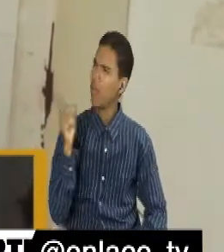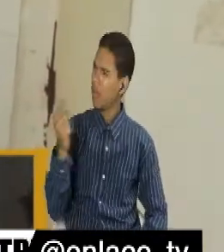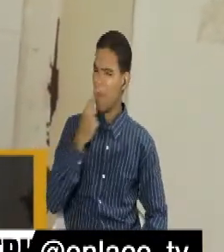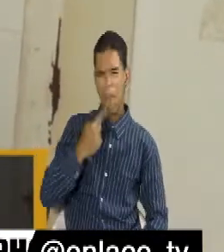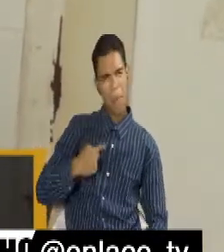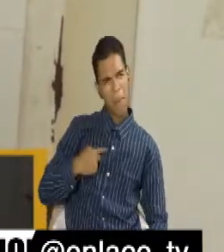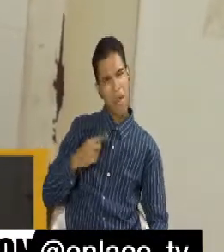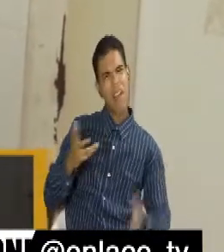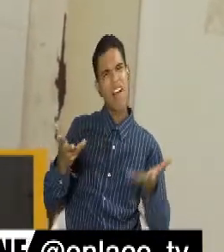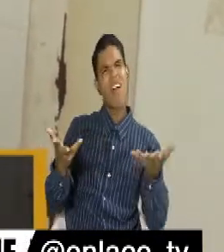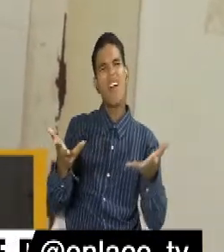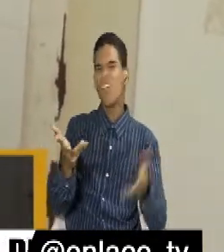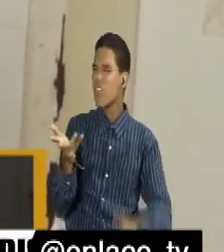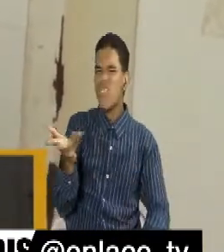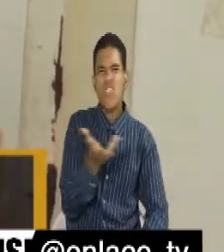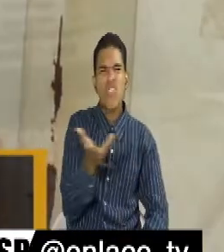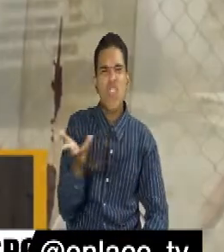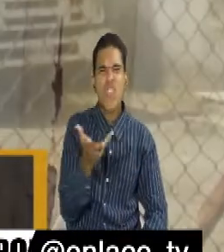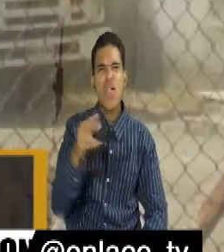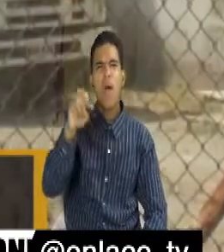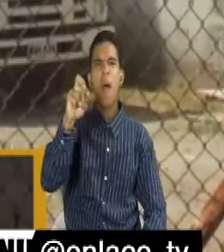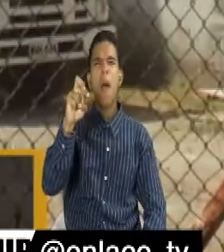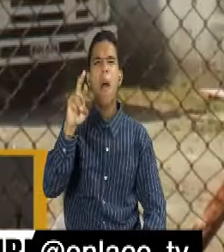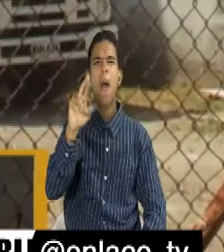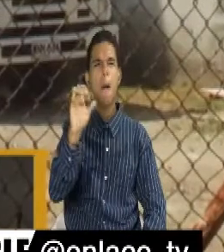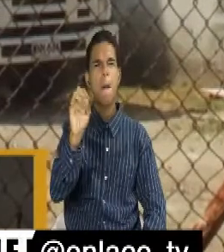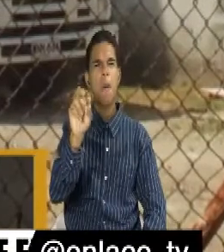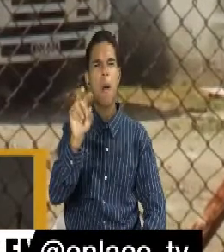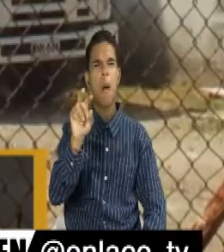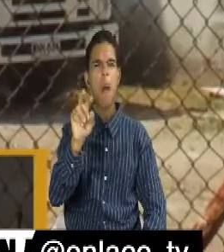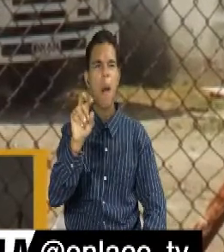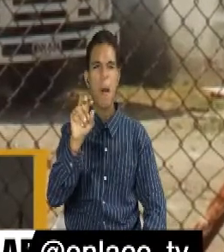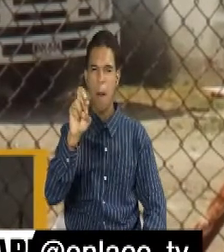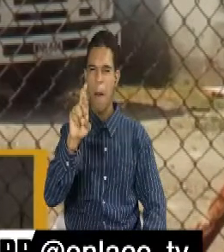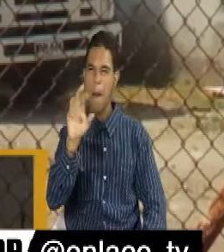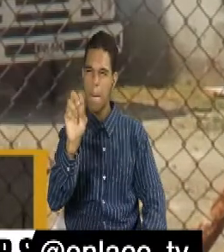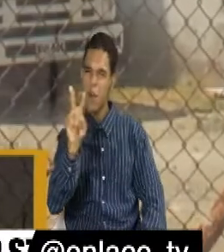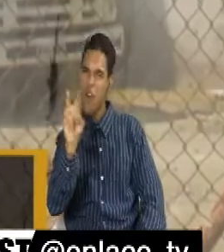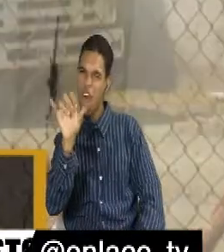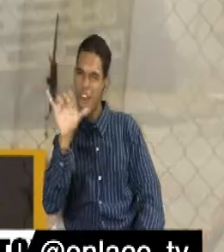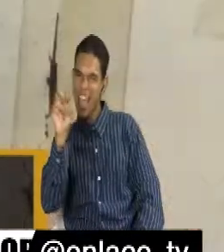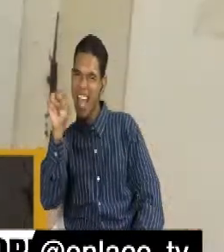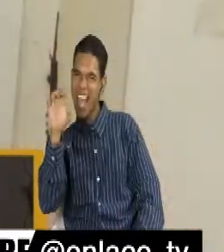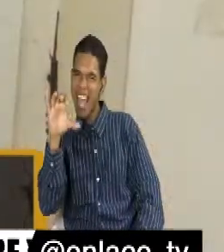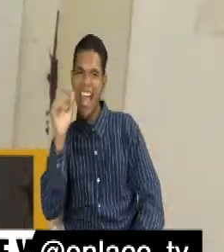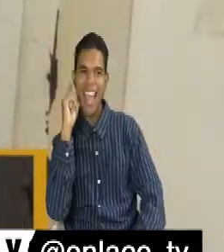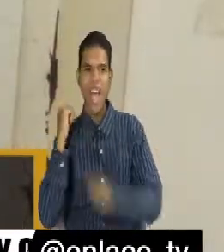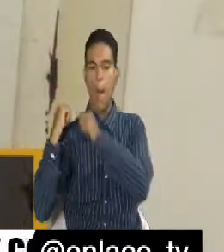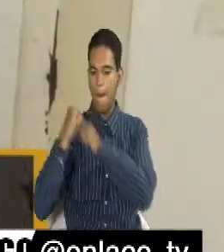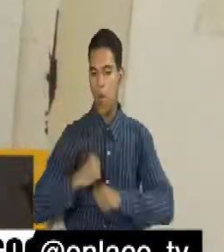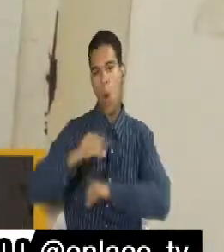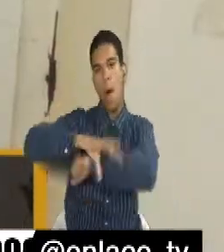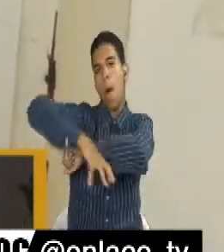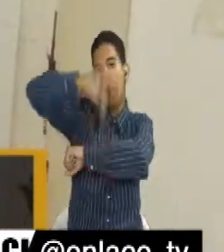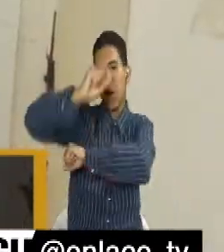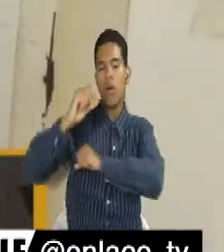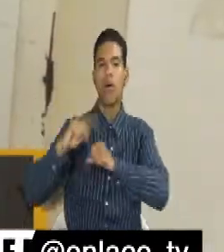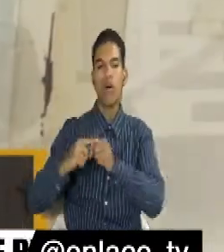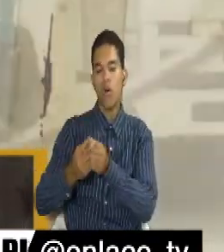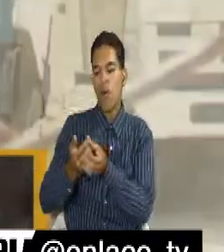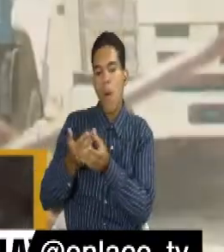él dice que fue en la entrada de Providencia, algo así, Provencia, eso, bueno. Sí le robaron el bolsito, los papeles solo llevaba, y él dice que